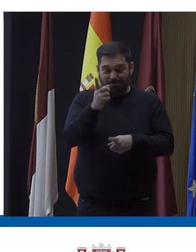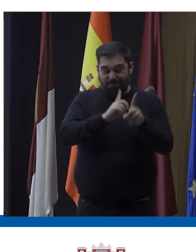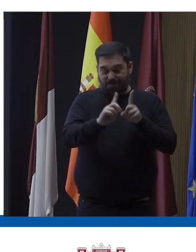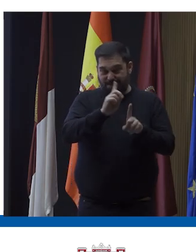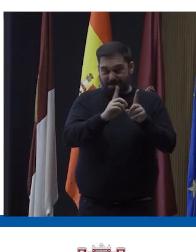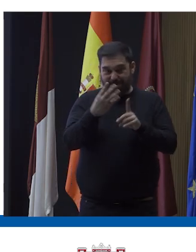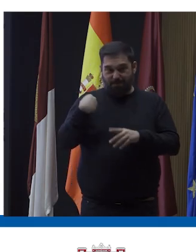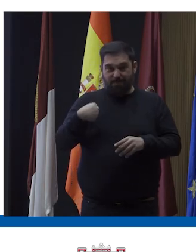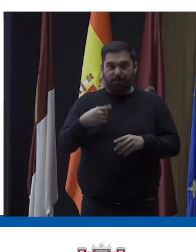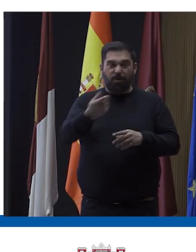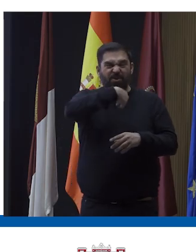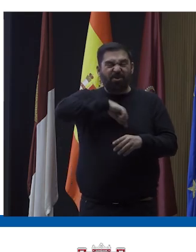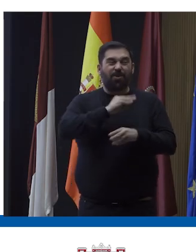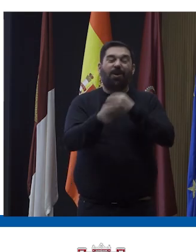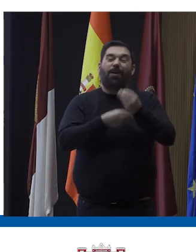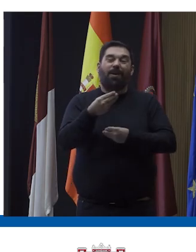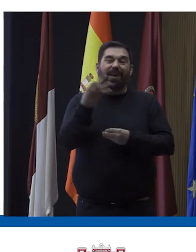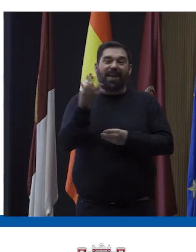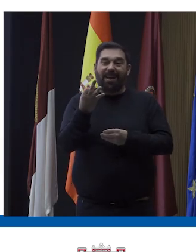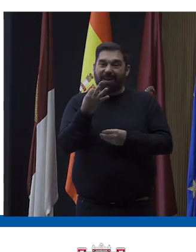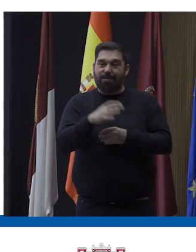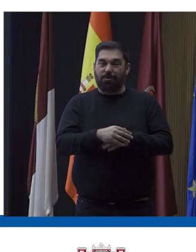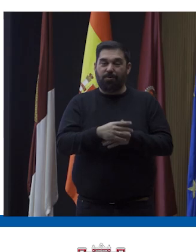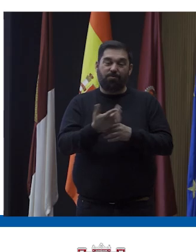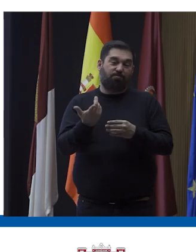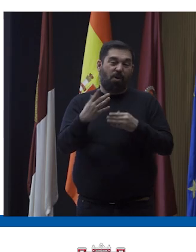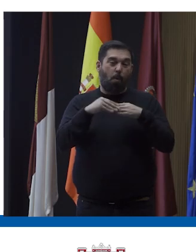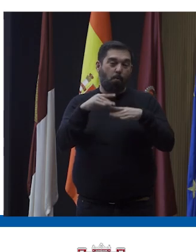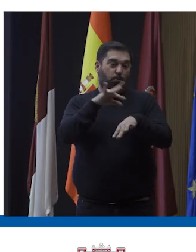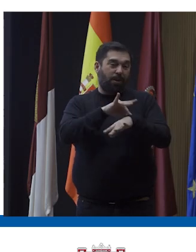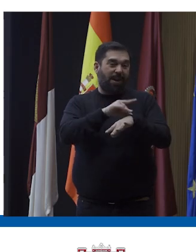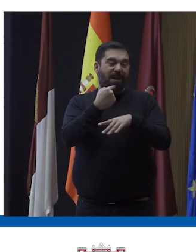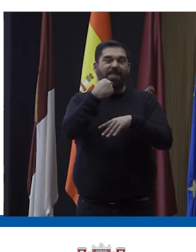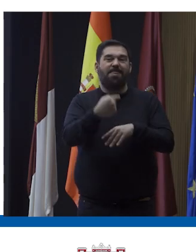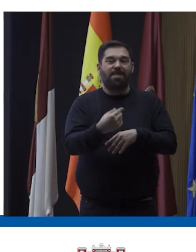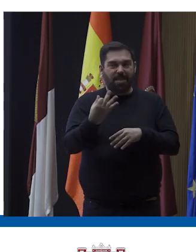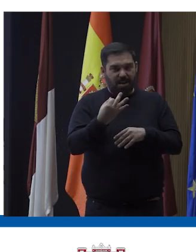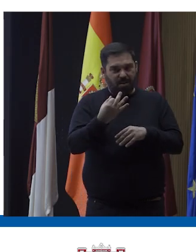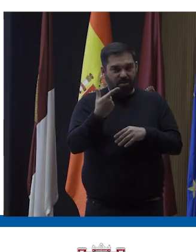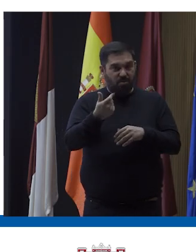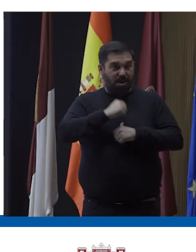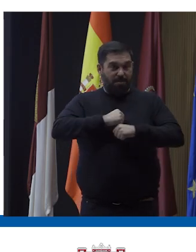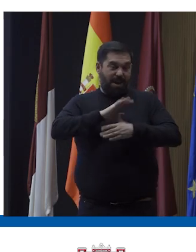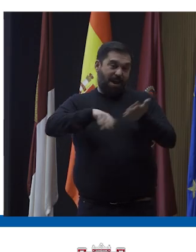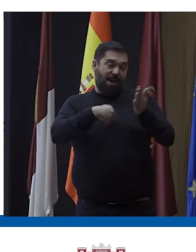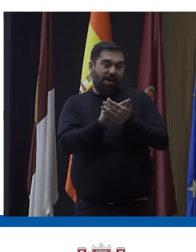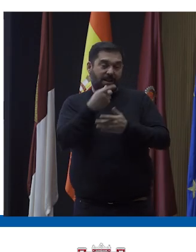Y se trata, nosotros lo que hacemos es, yo siempre le digo a las pacientes, yo no voy a esperar a que tú te cures. Lo que voy a hacer va a ser